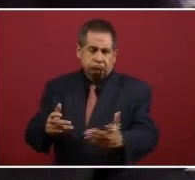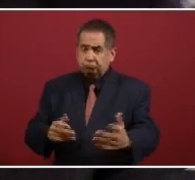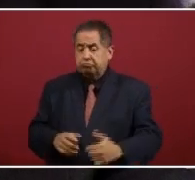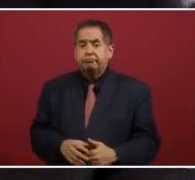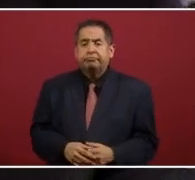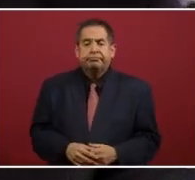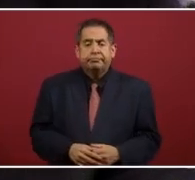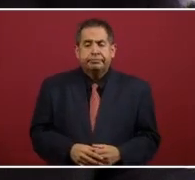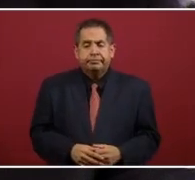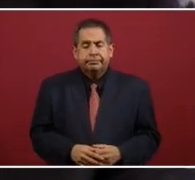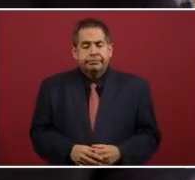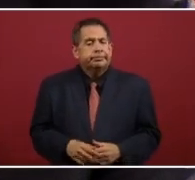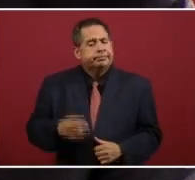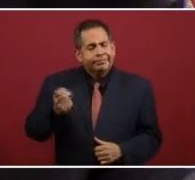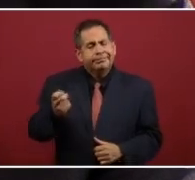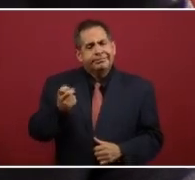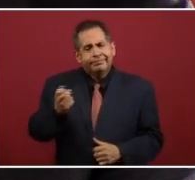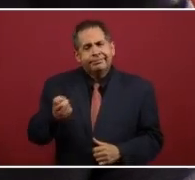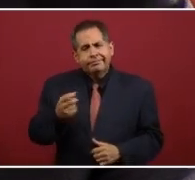Y así